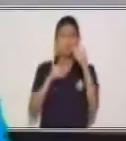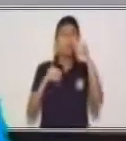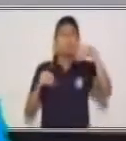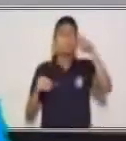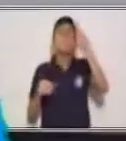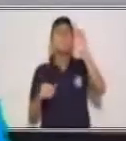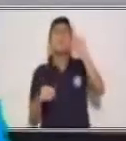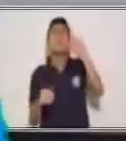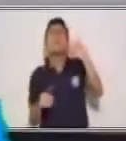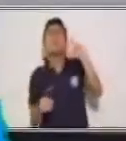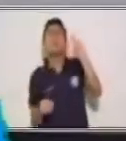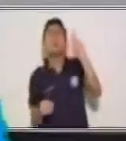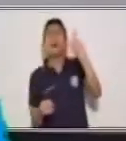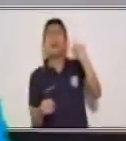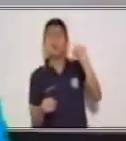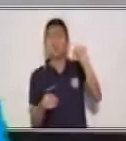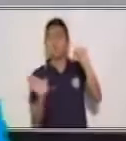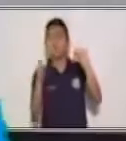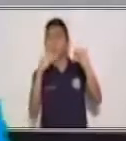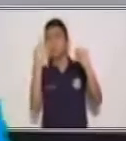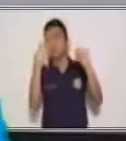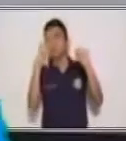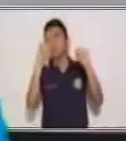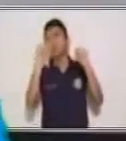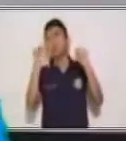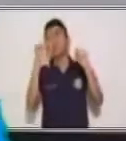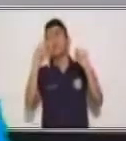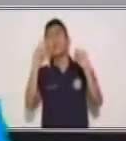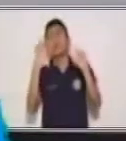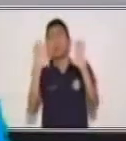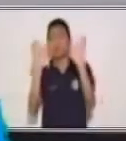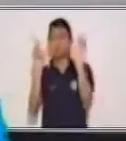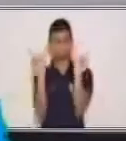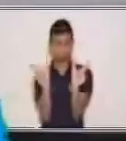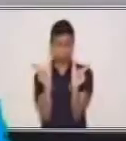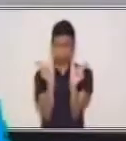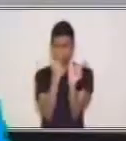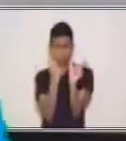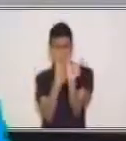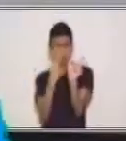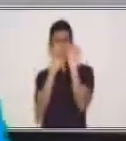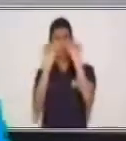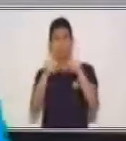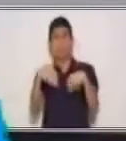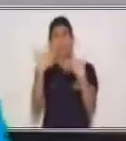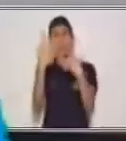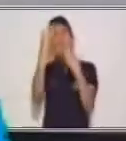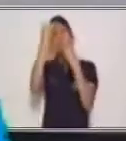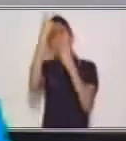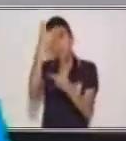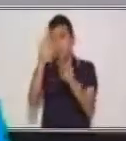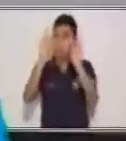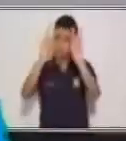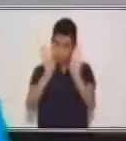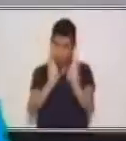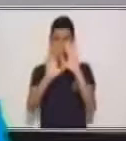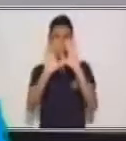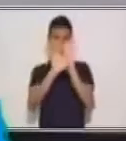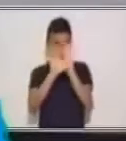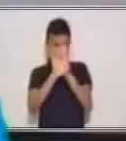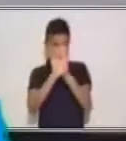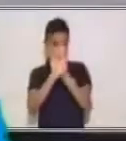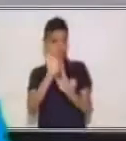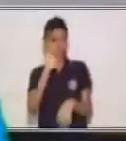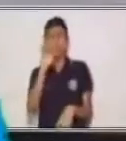El sujeto y el predicado siempre van a estar presentes en una oración. Son las que le van a dar la forma y la estructura. Como por ejemplo,